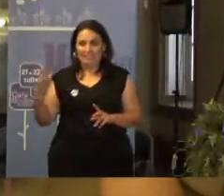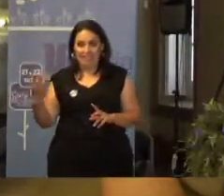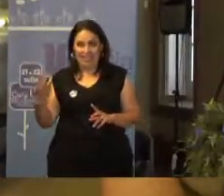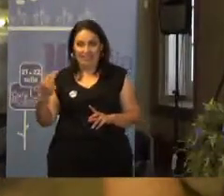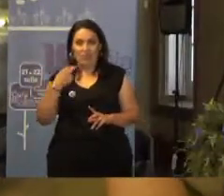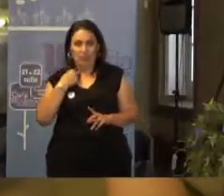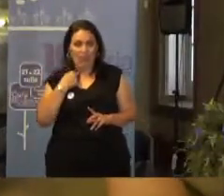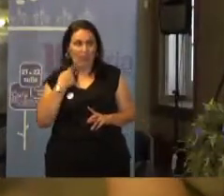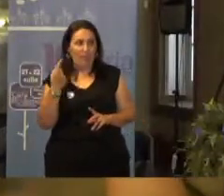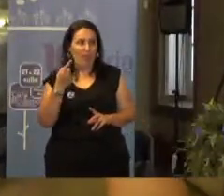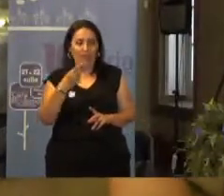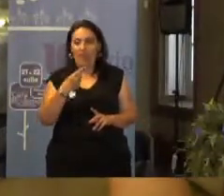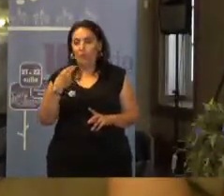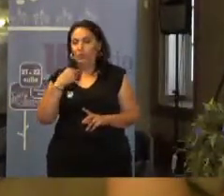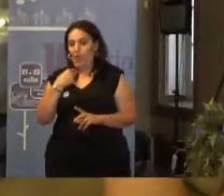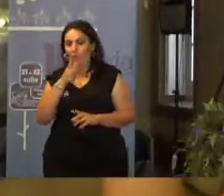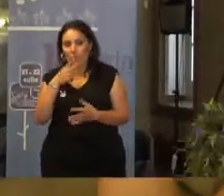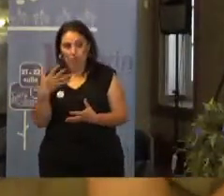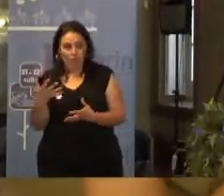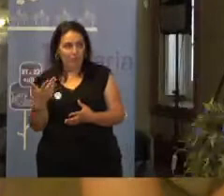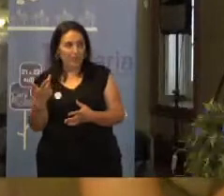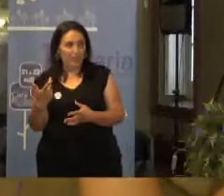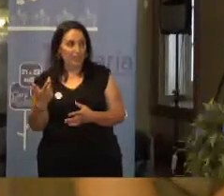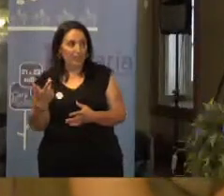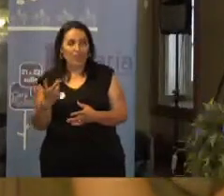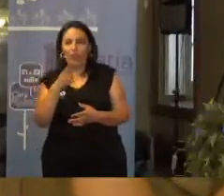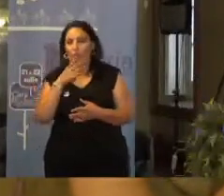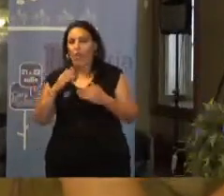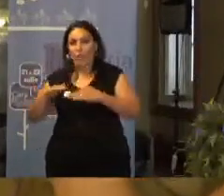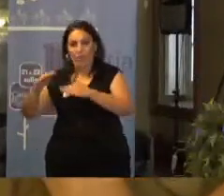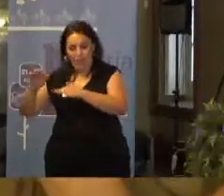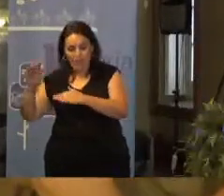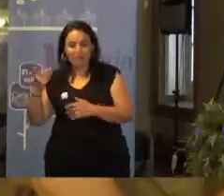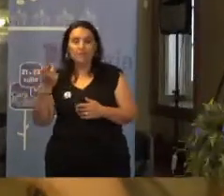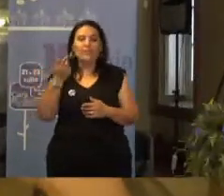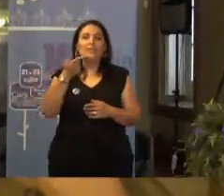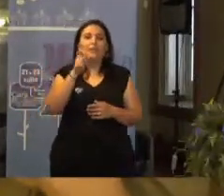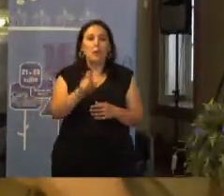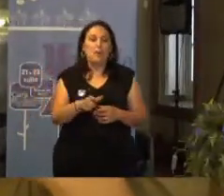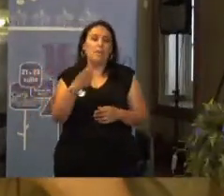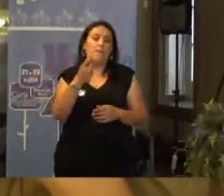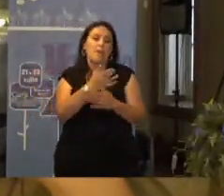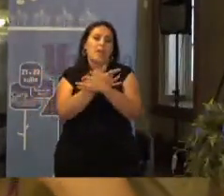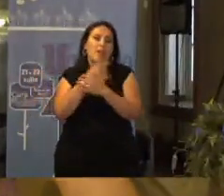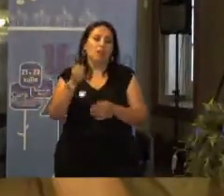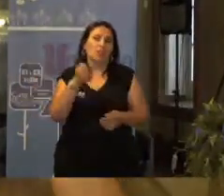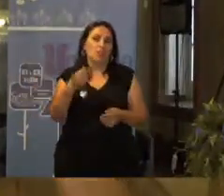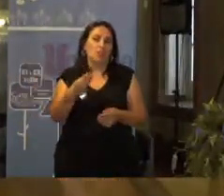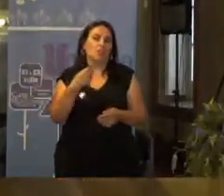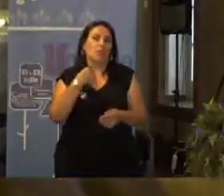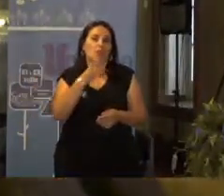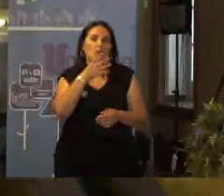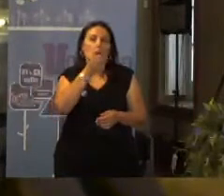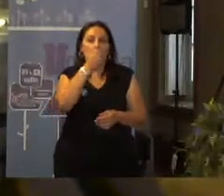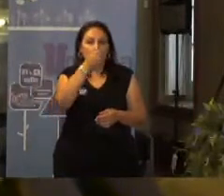que é deputada actualmente por En Marea, María Xosé Porteiro, que foi deputada polo